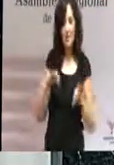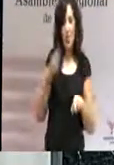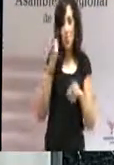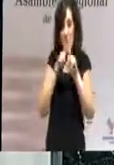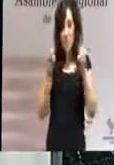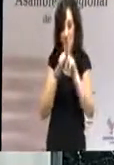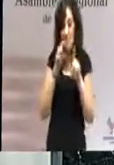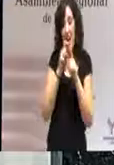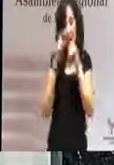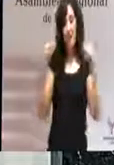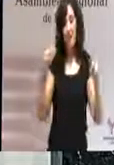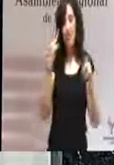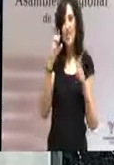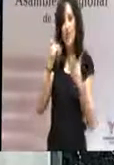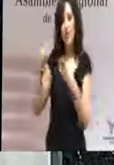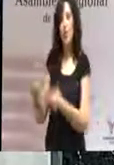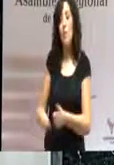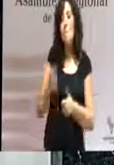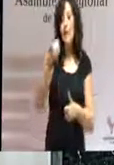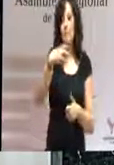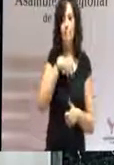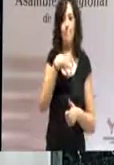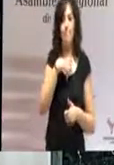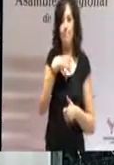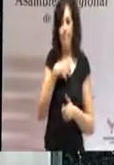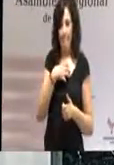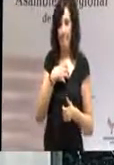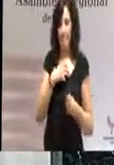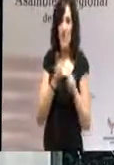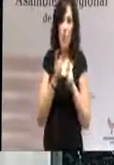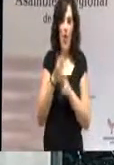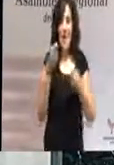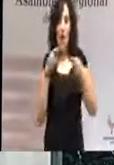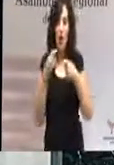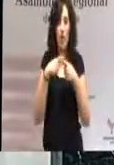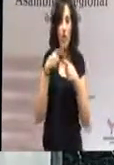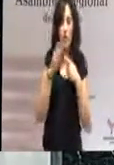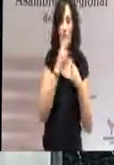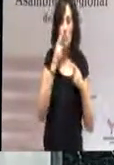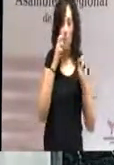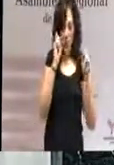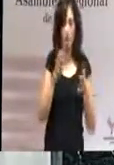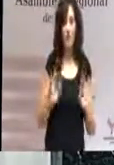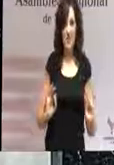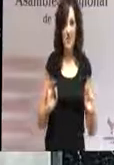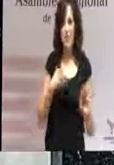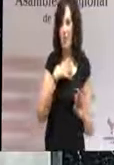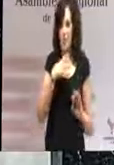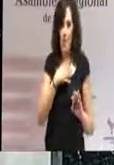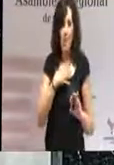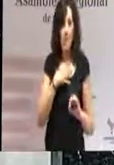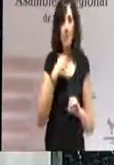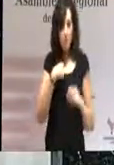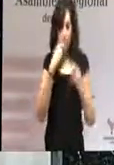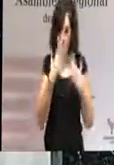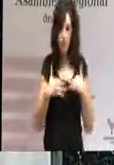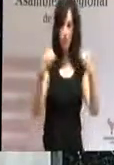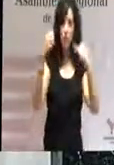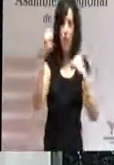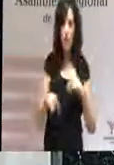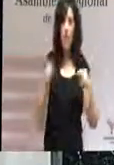sean negociados sin publicidad y un compromiso. Afirme usted ante la ciudadanía hoy en